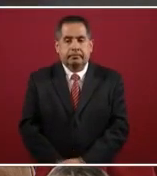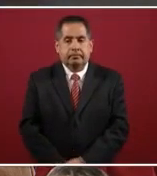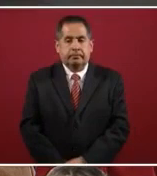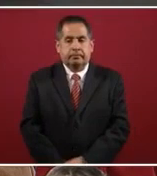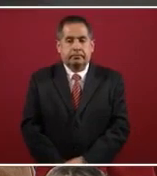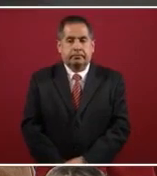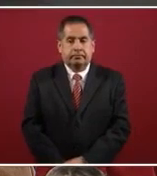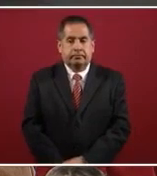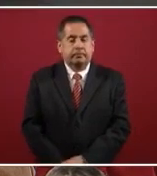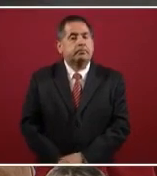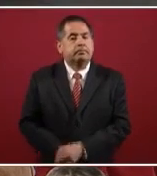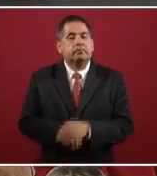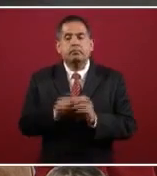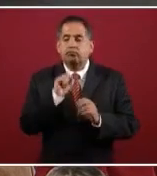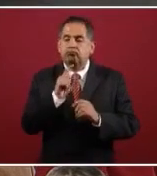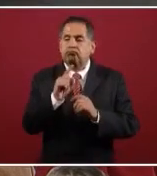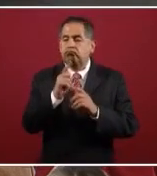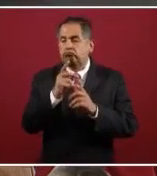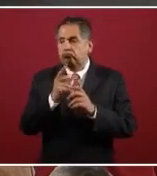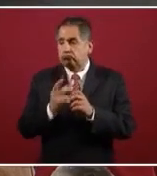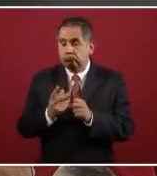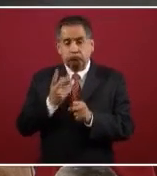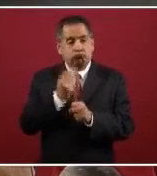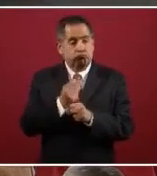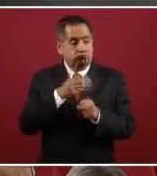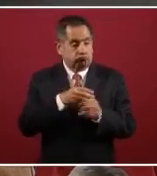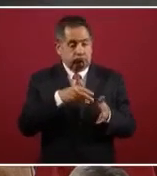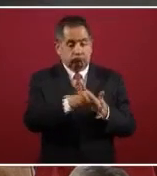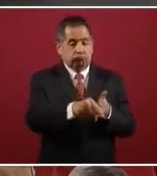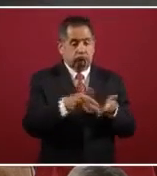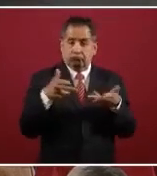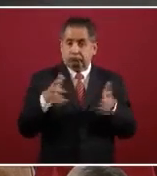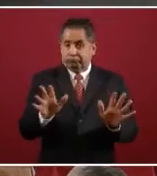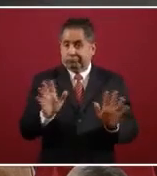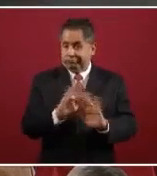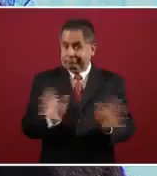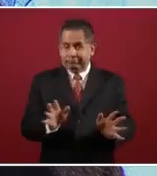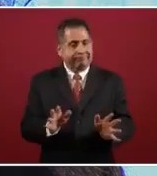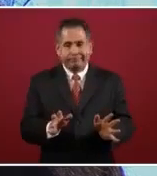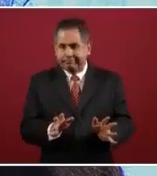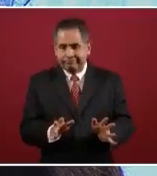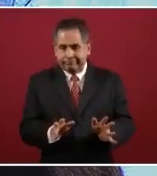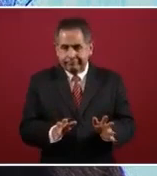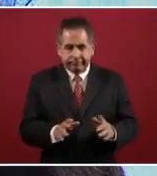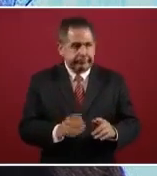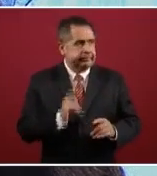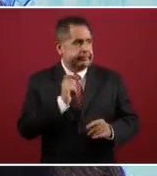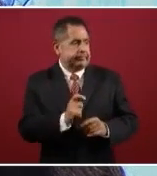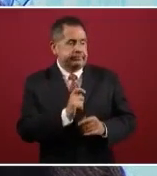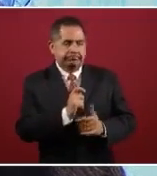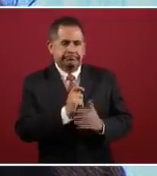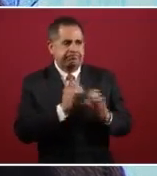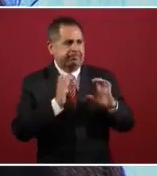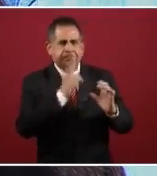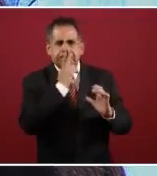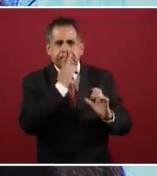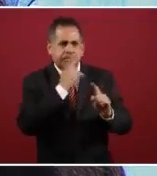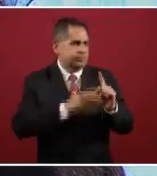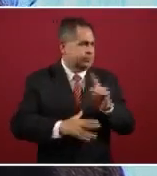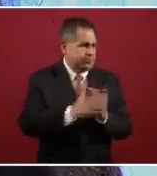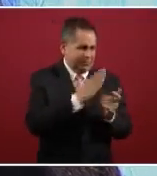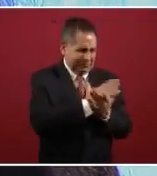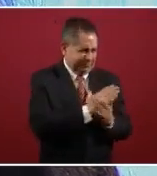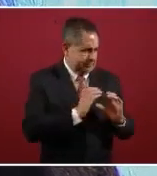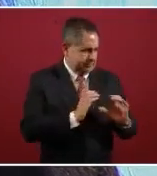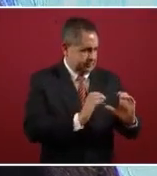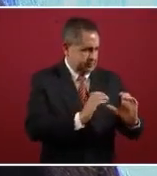Y comentarles pues, que no es solo reforestar, no es solo producir, pues es detener la degradación ambiental y social a